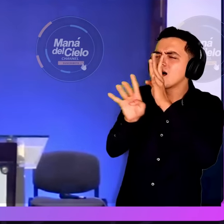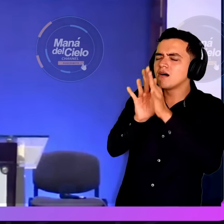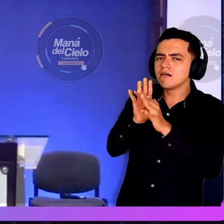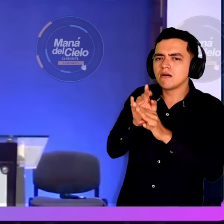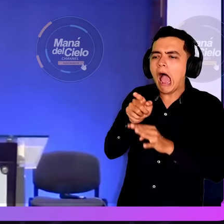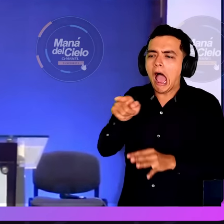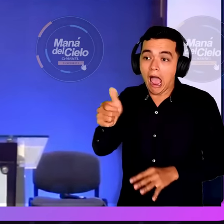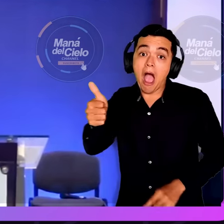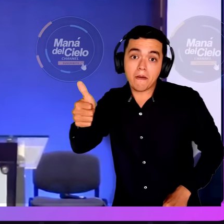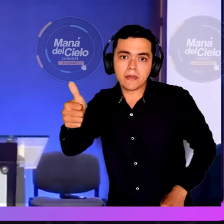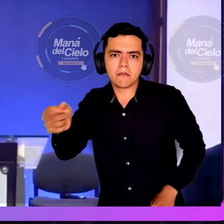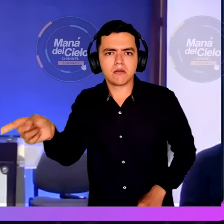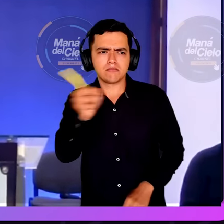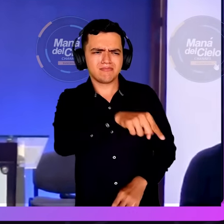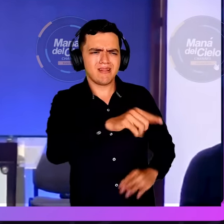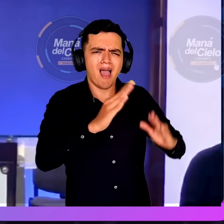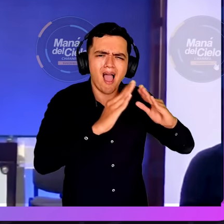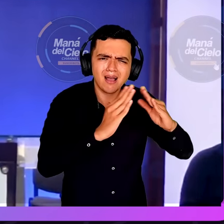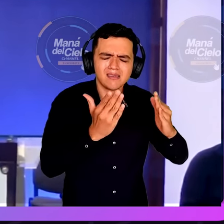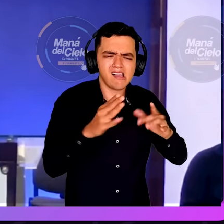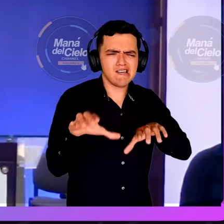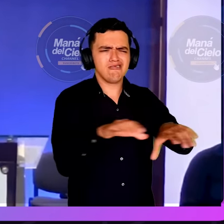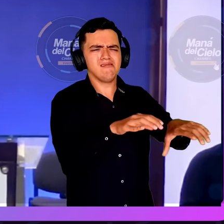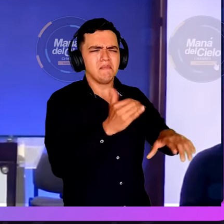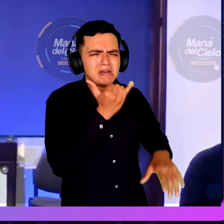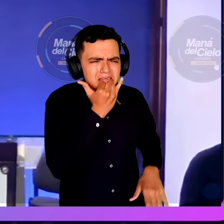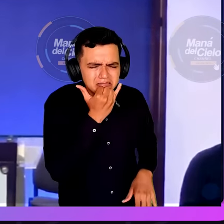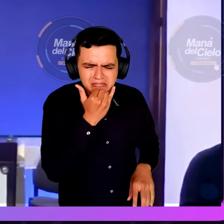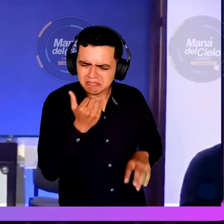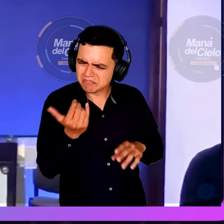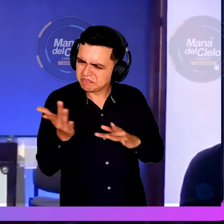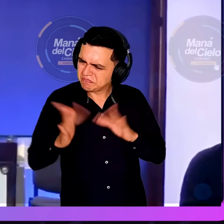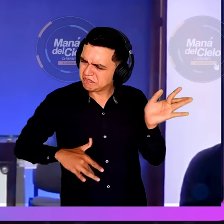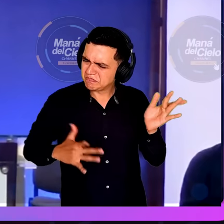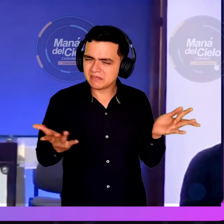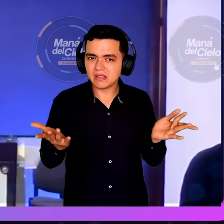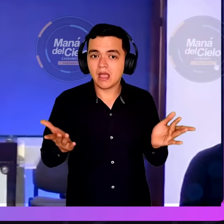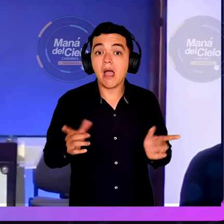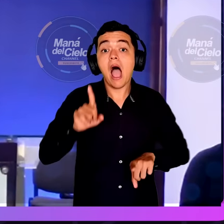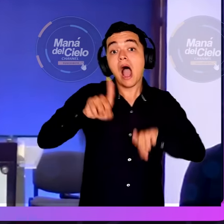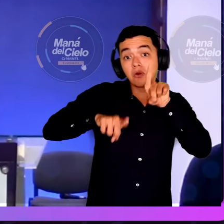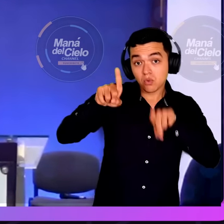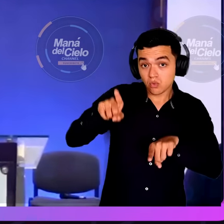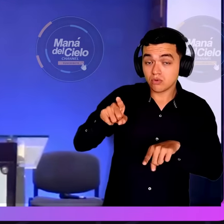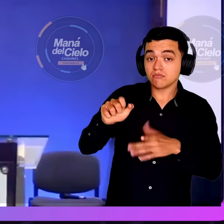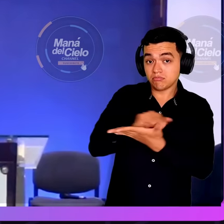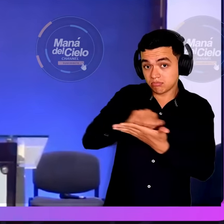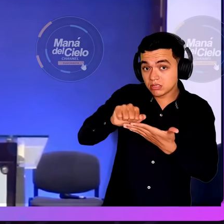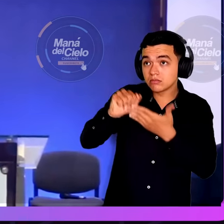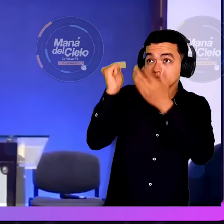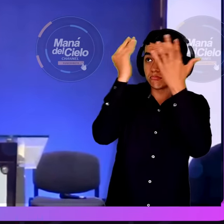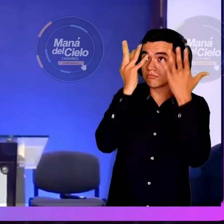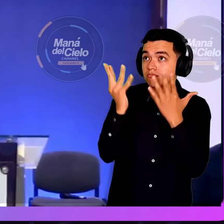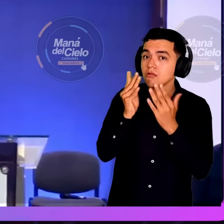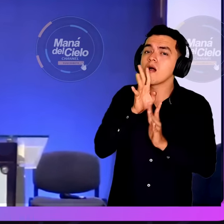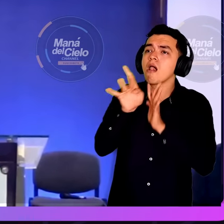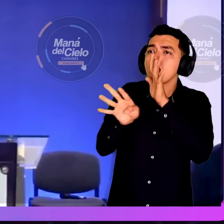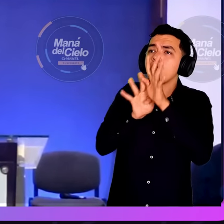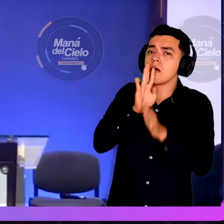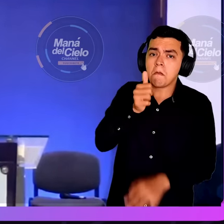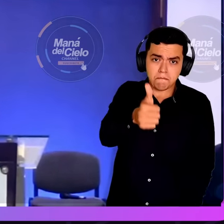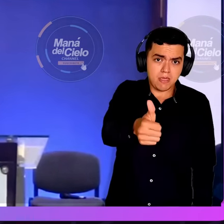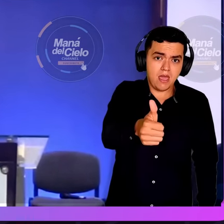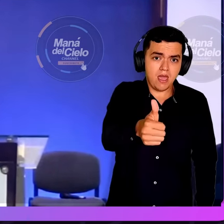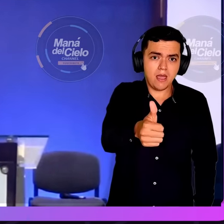calle y dice, pero ¿cuáles fueron las lenguas que hablaron? Mire, lo que demuestra, mis hermanos, que tú y yo tenemos el Espíritu Santo, no es porque vivamos hablando en